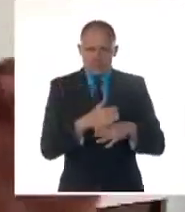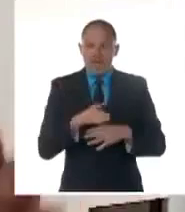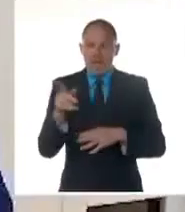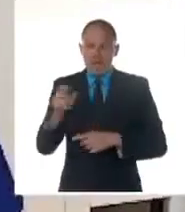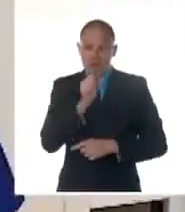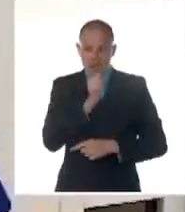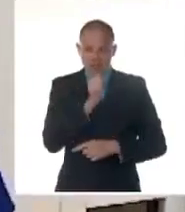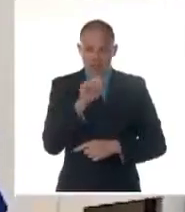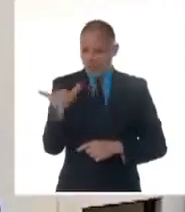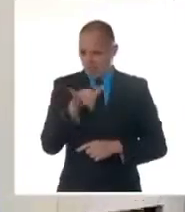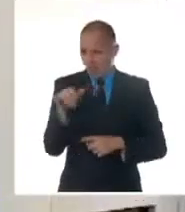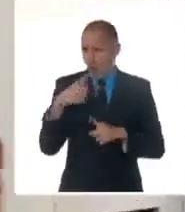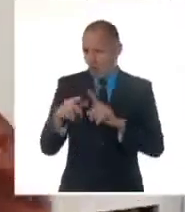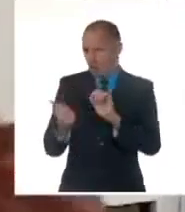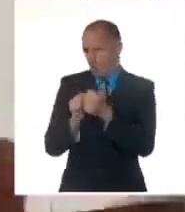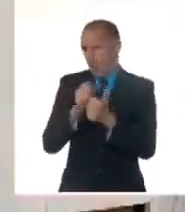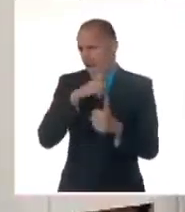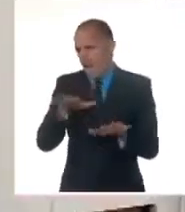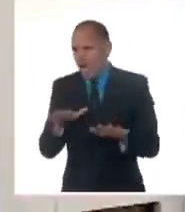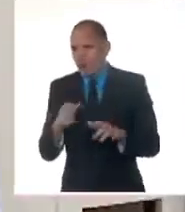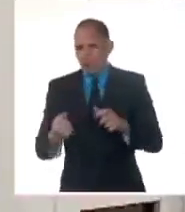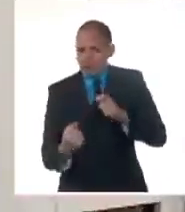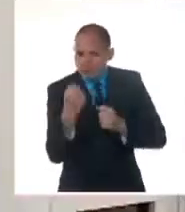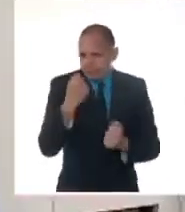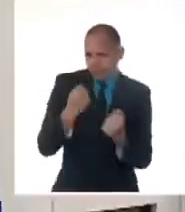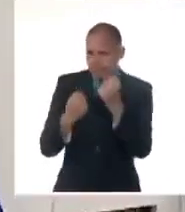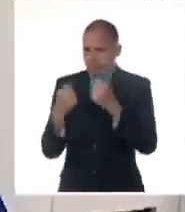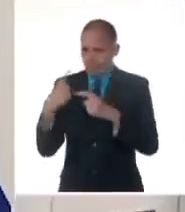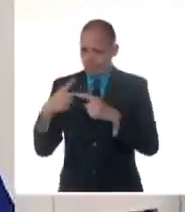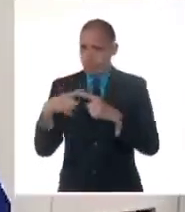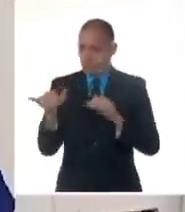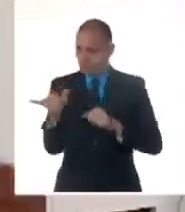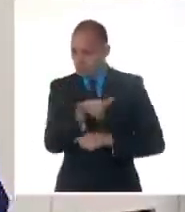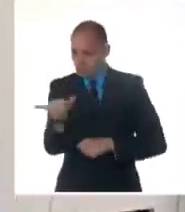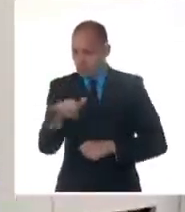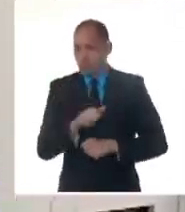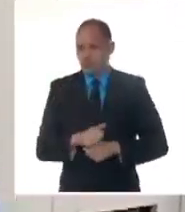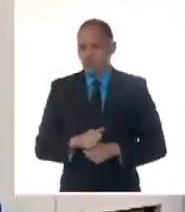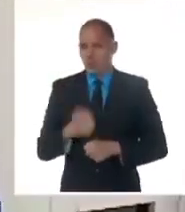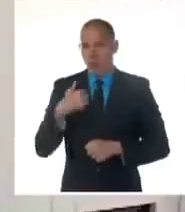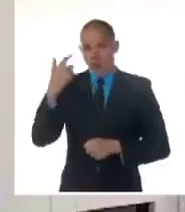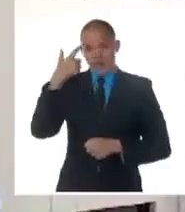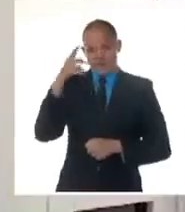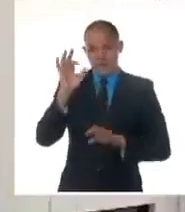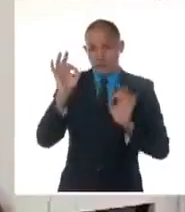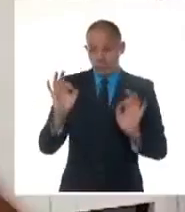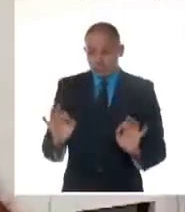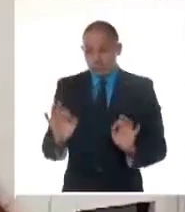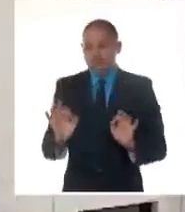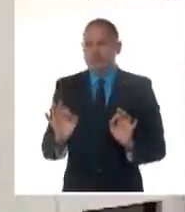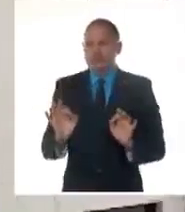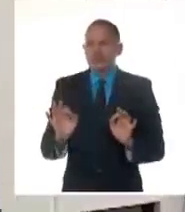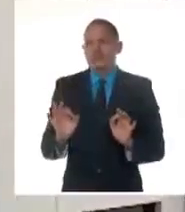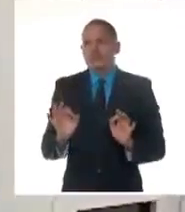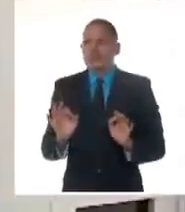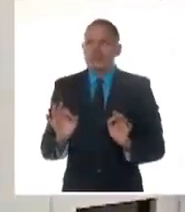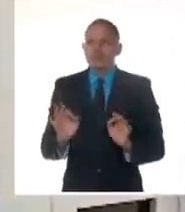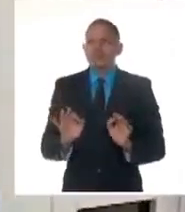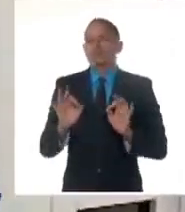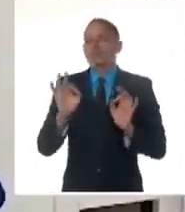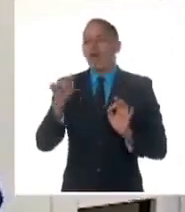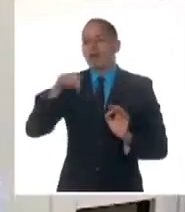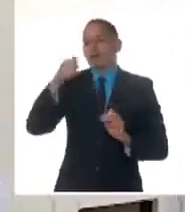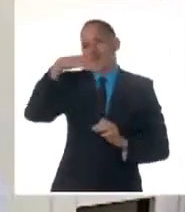hizo otros deportes como por ejemplo el boxeo. Y yo creo que ha sido efectivamente uno de las piezas